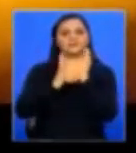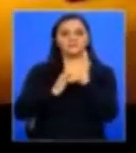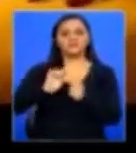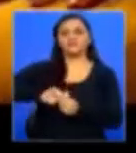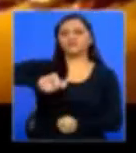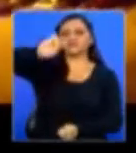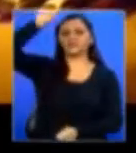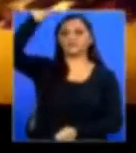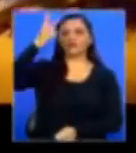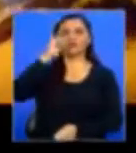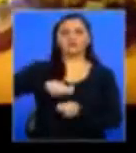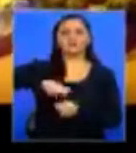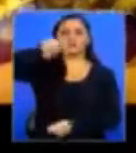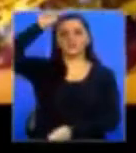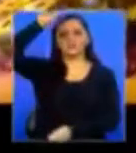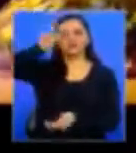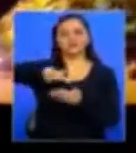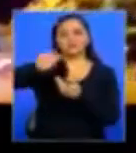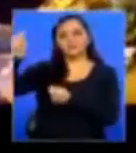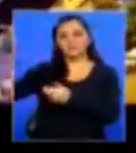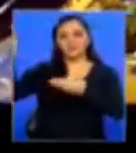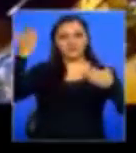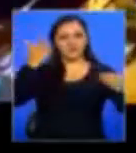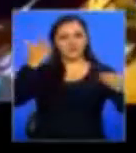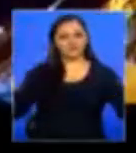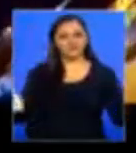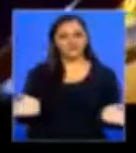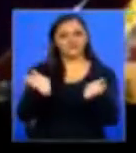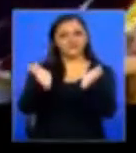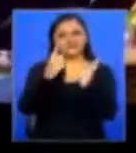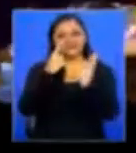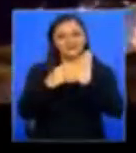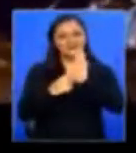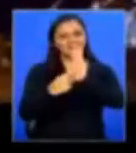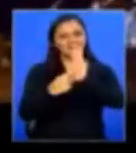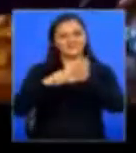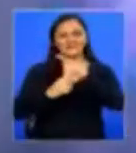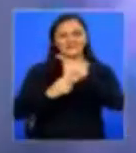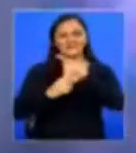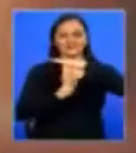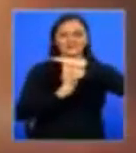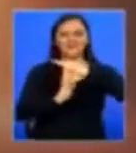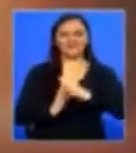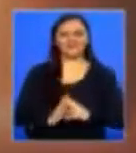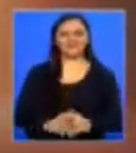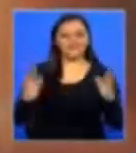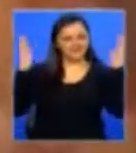que da la bienvenida a esta urbe y que es parte del Monumento a la Paz.